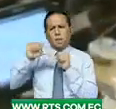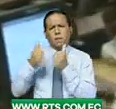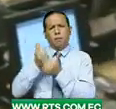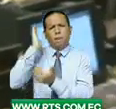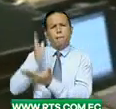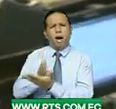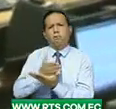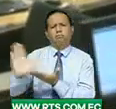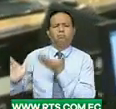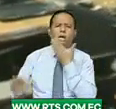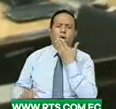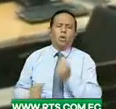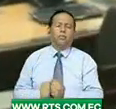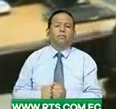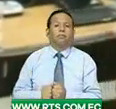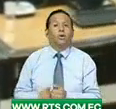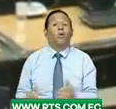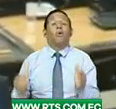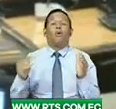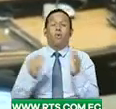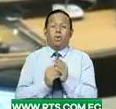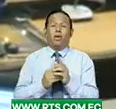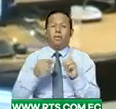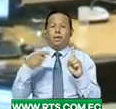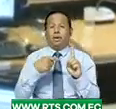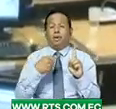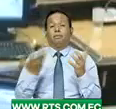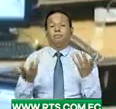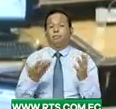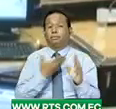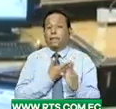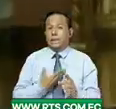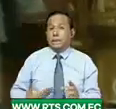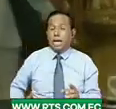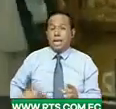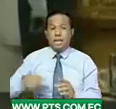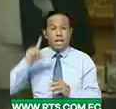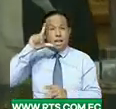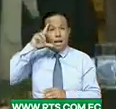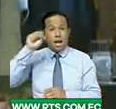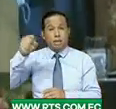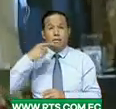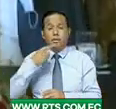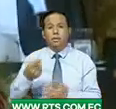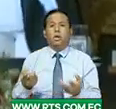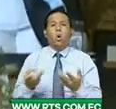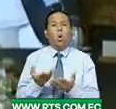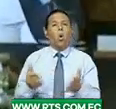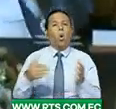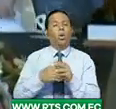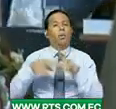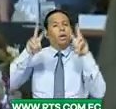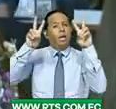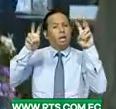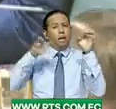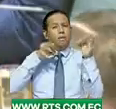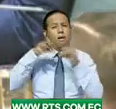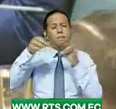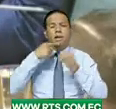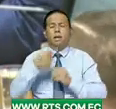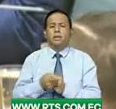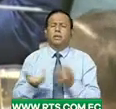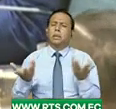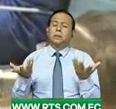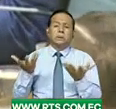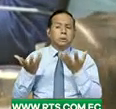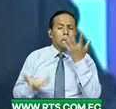La posibilidad de la muerte cruzada vuelve a la palestra política, una vez que el presidente Guillermo Lasso retomó el tema e inclusive habló